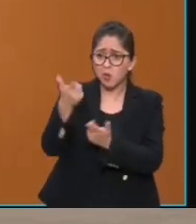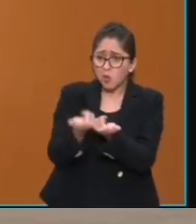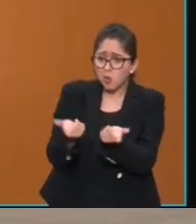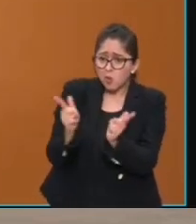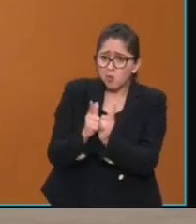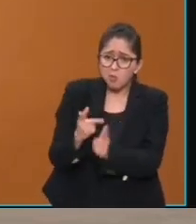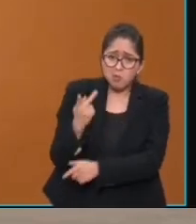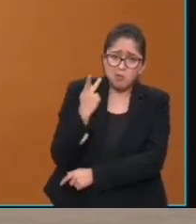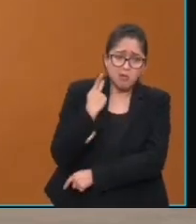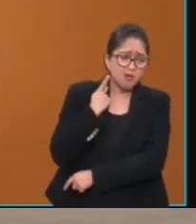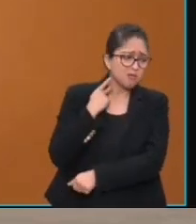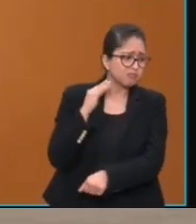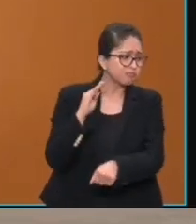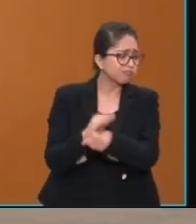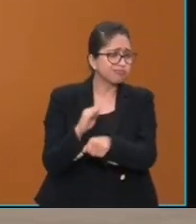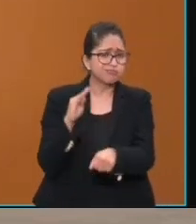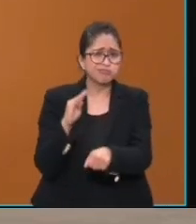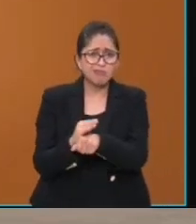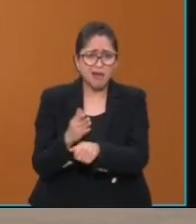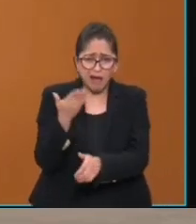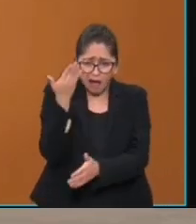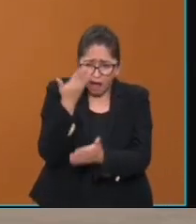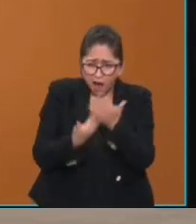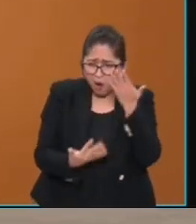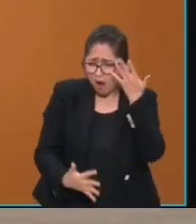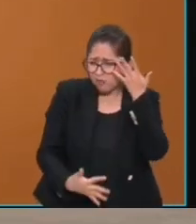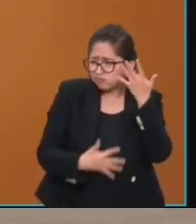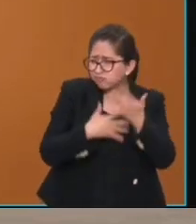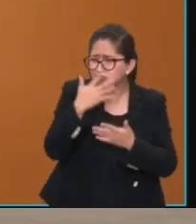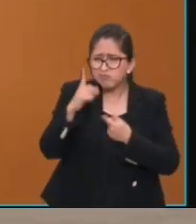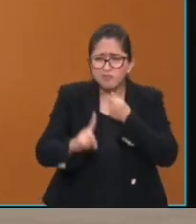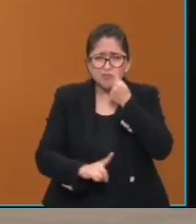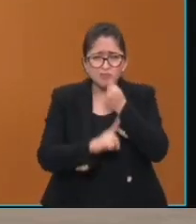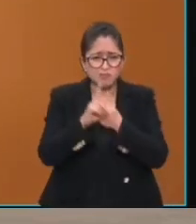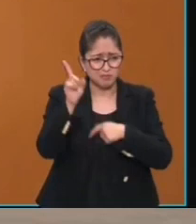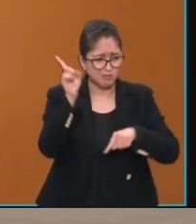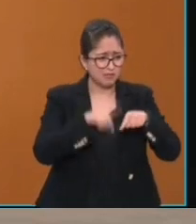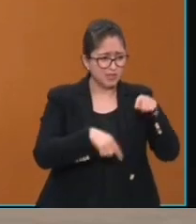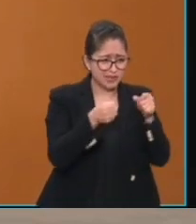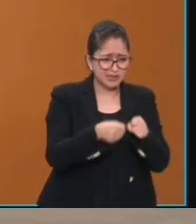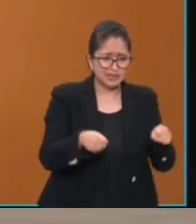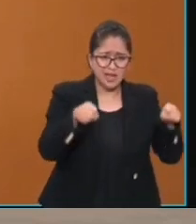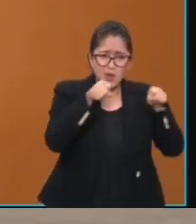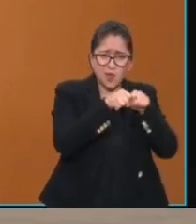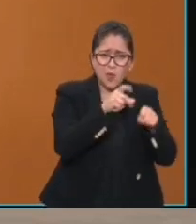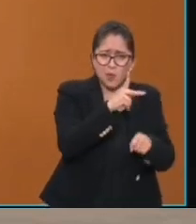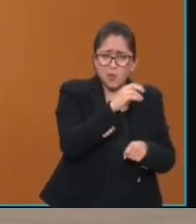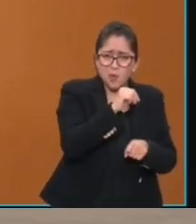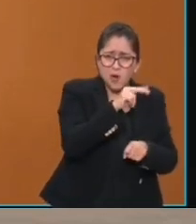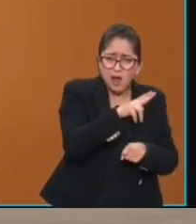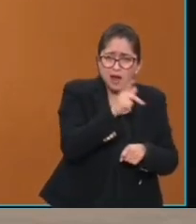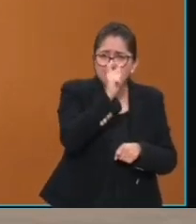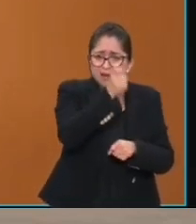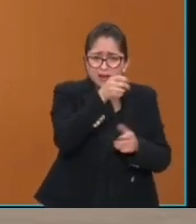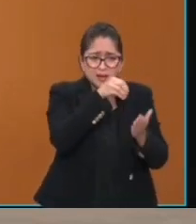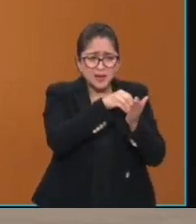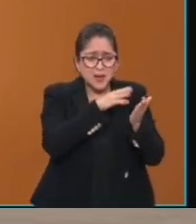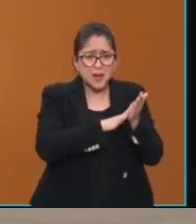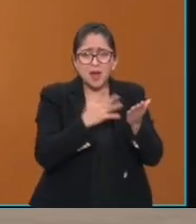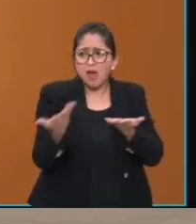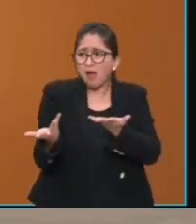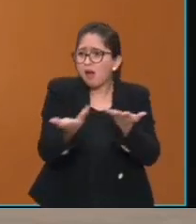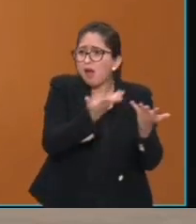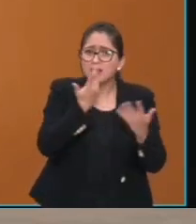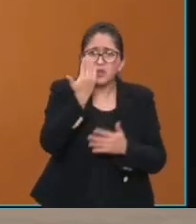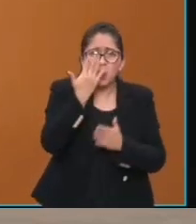nadie. Hay un tsunami triple que estamos viviendo: desaparición del Seguro Popular y en la indefensión 50 millones de